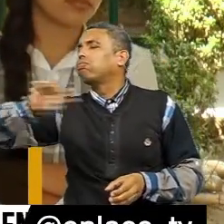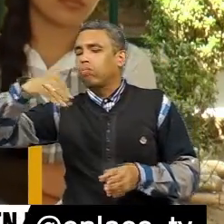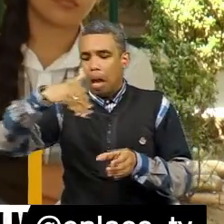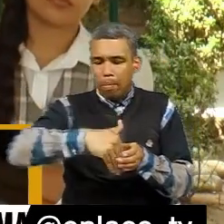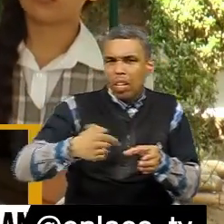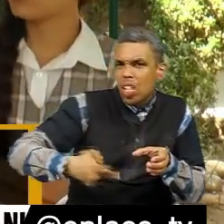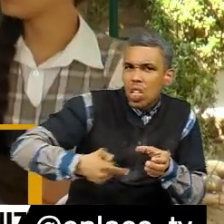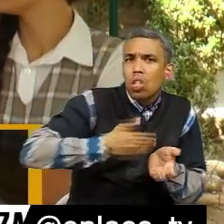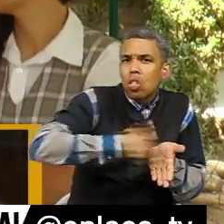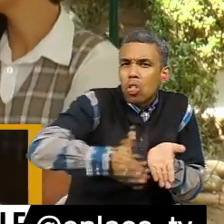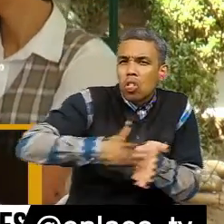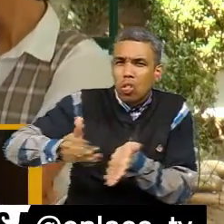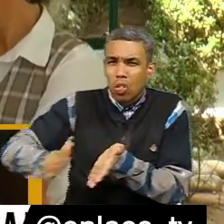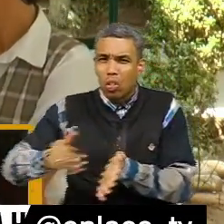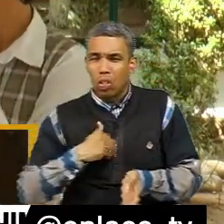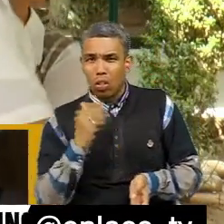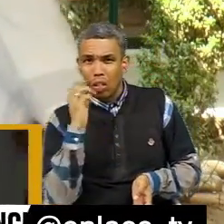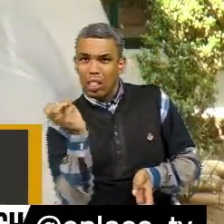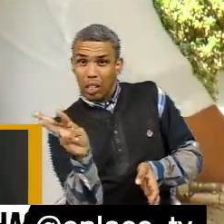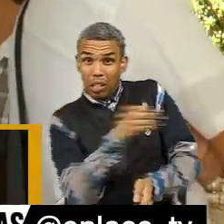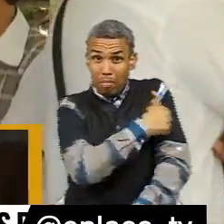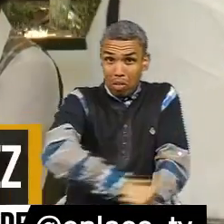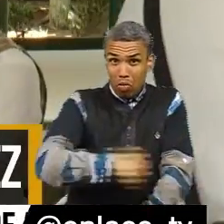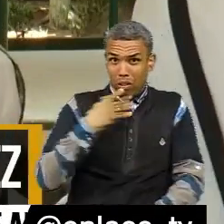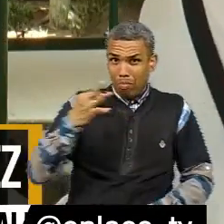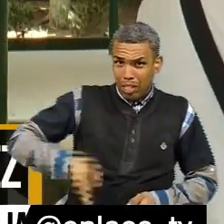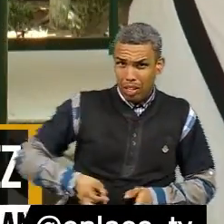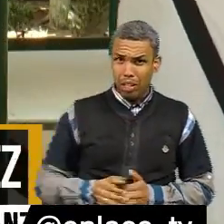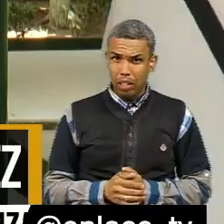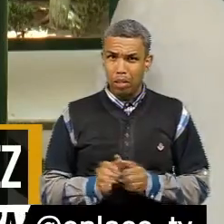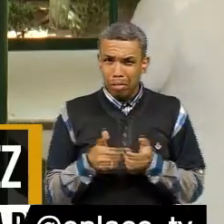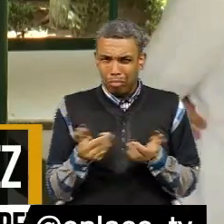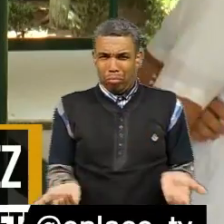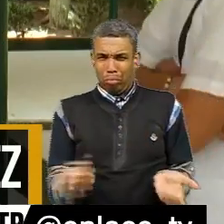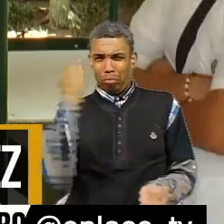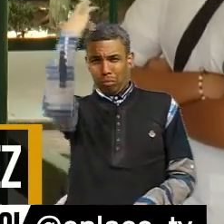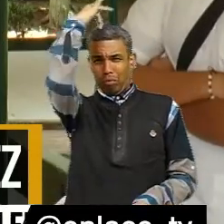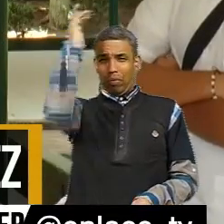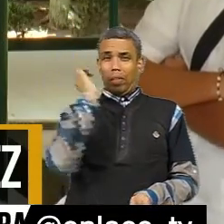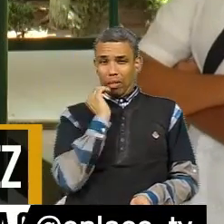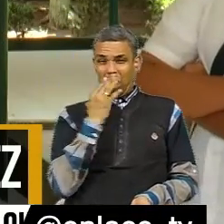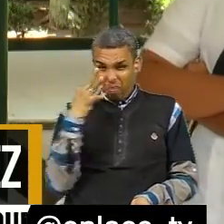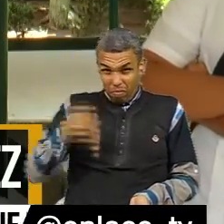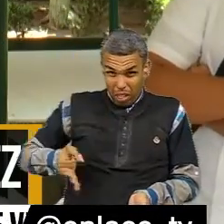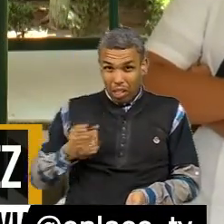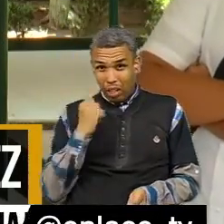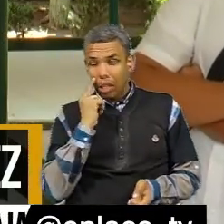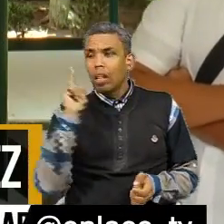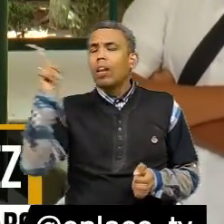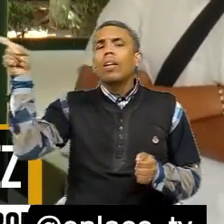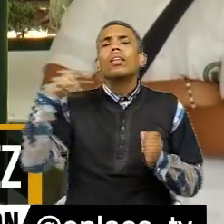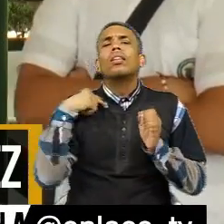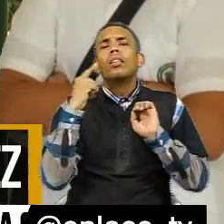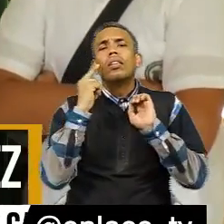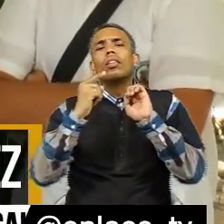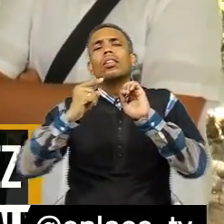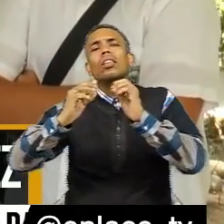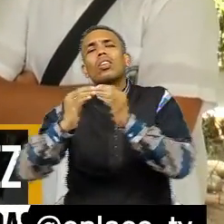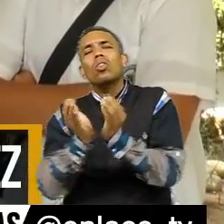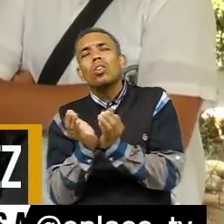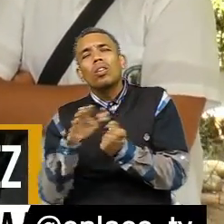12.566.000 en San Silvestre y La Paz, donde fuimos a ver las condiciones del estado de la pintura que se encuentra en San Silvestre y está en pésimas